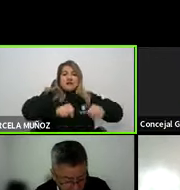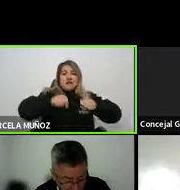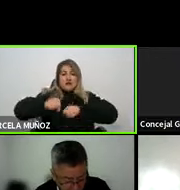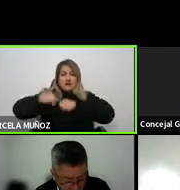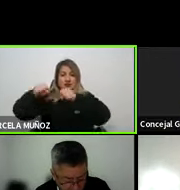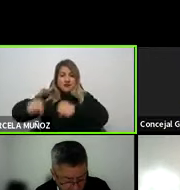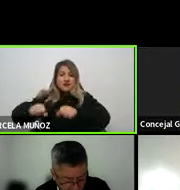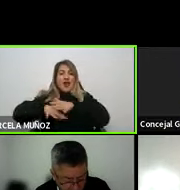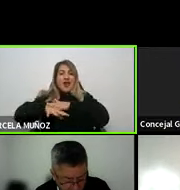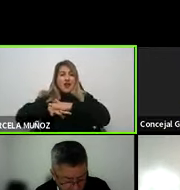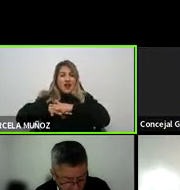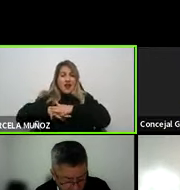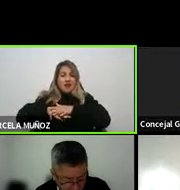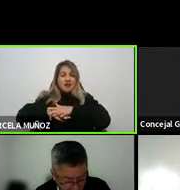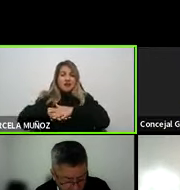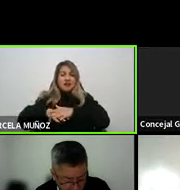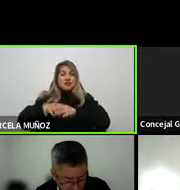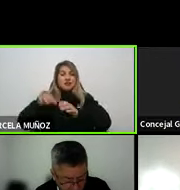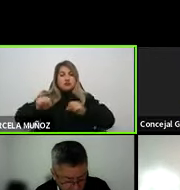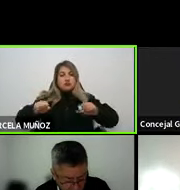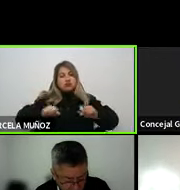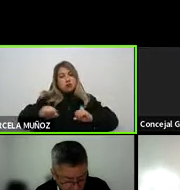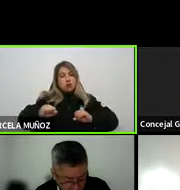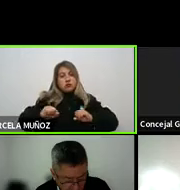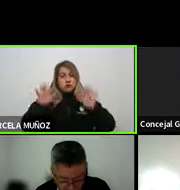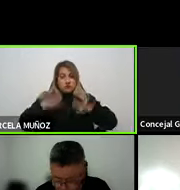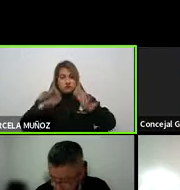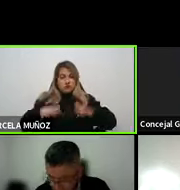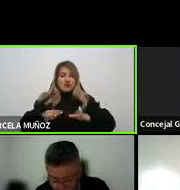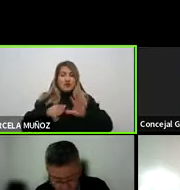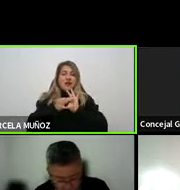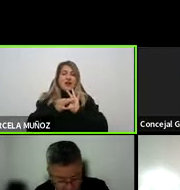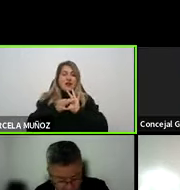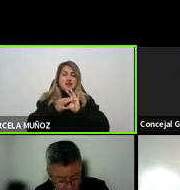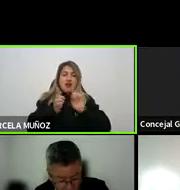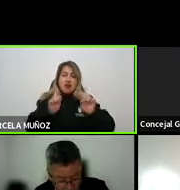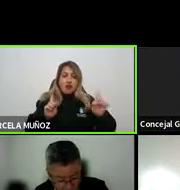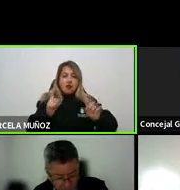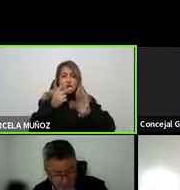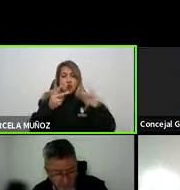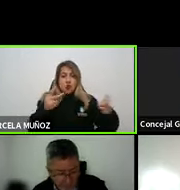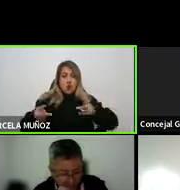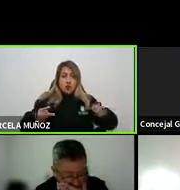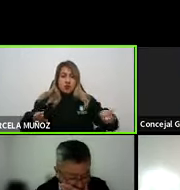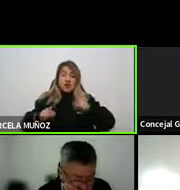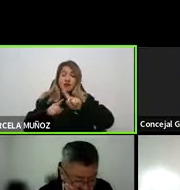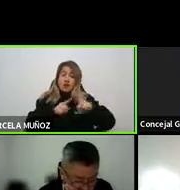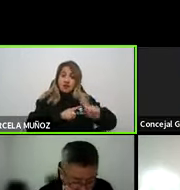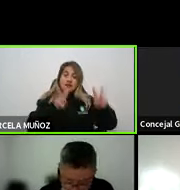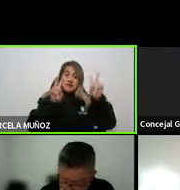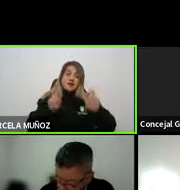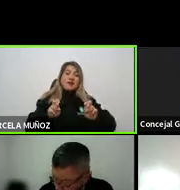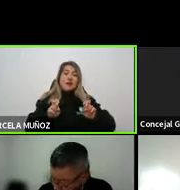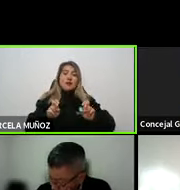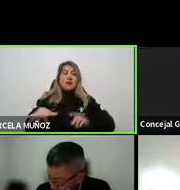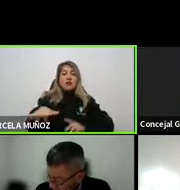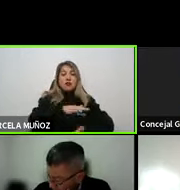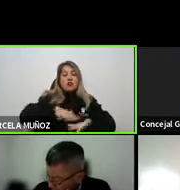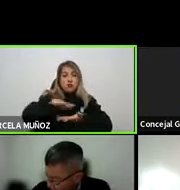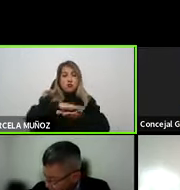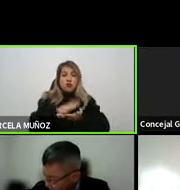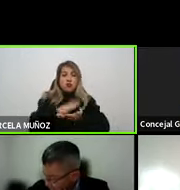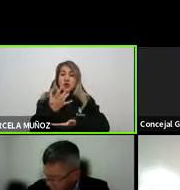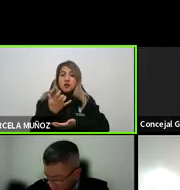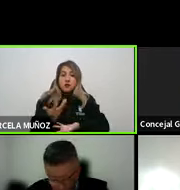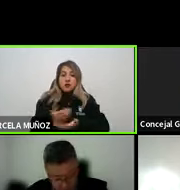estábamos desplegados, así que yo les agradezco a cada uno de ustedes que estaban en los diferentes puntos críticos de la comuna, porque